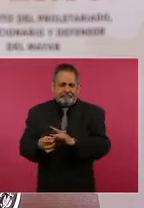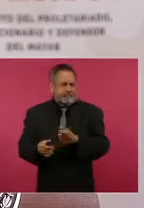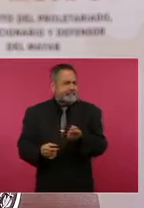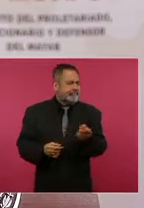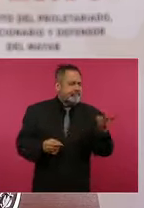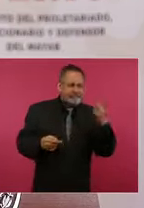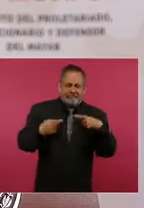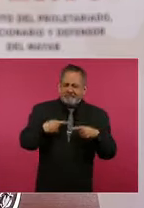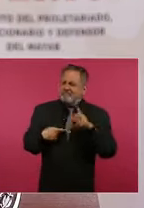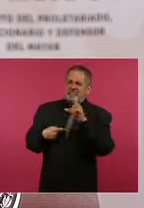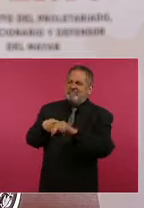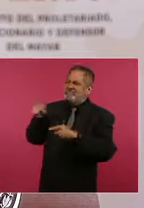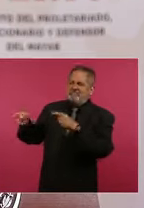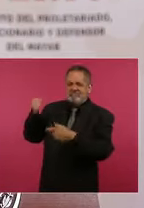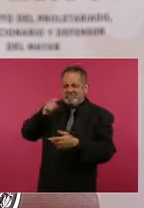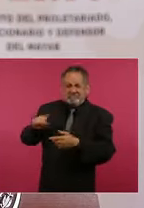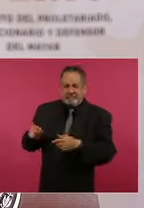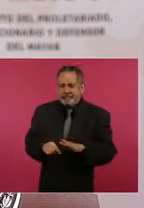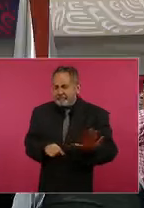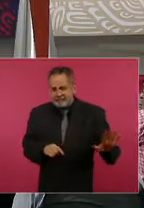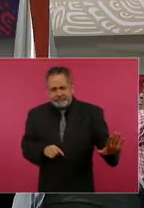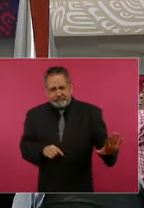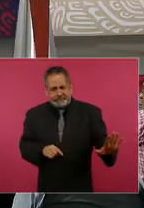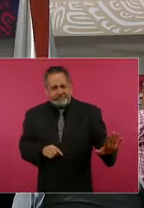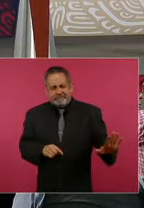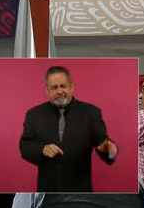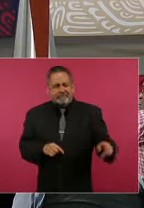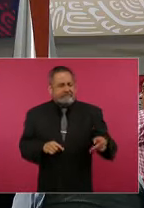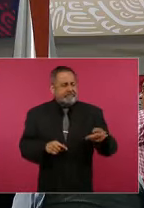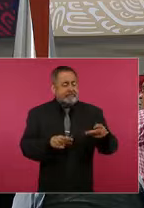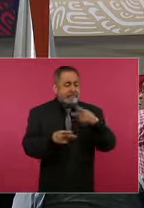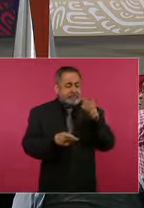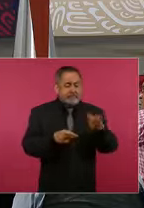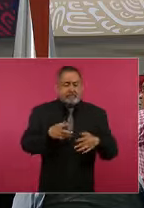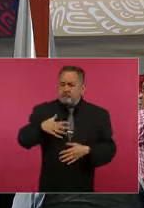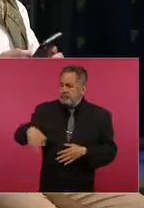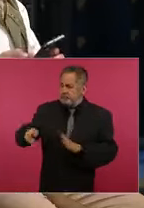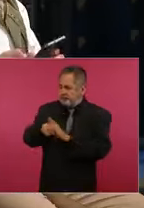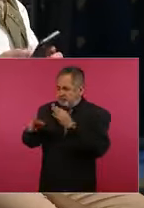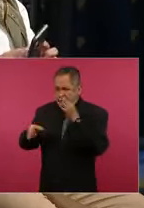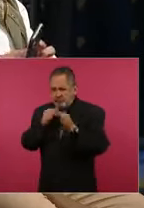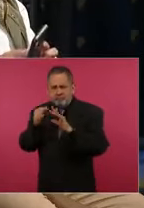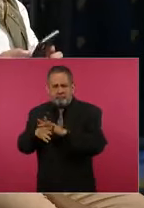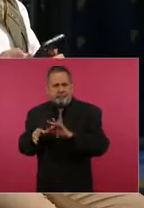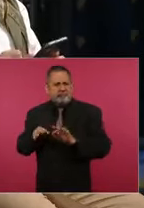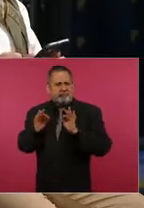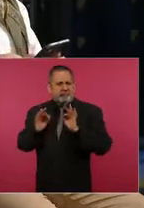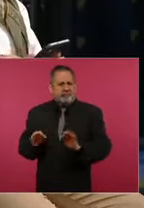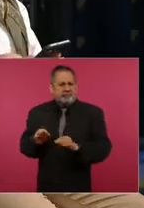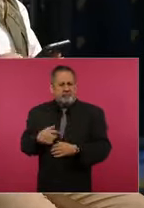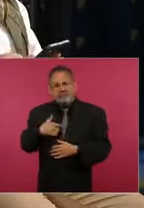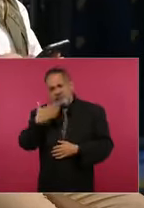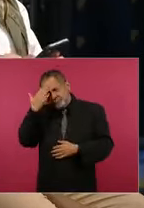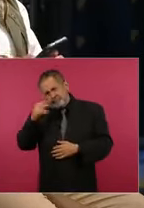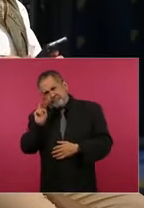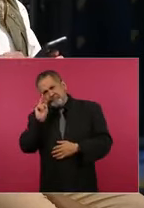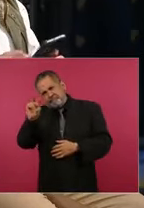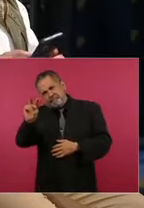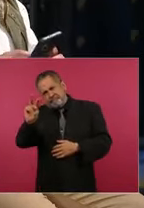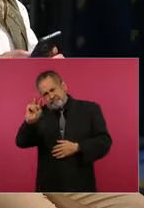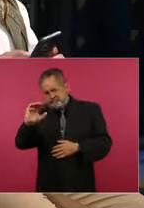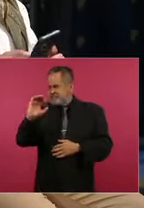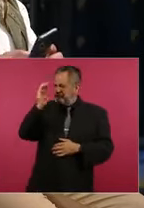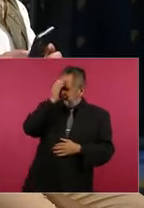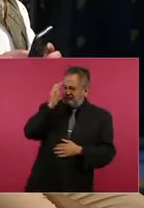que diga lo contrario, siempre habrá voces de periodistas, de comunicadores, que sabemos lo que está